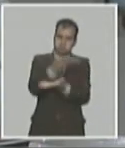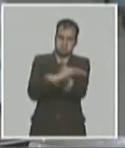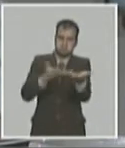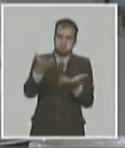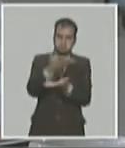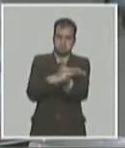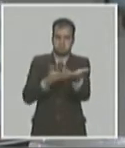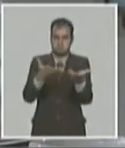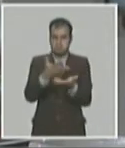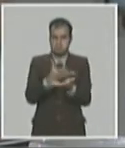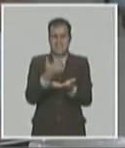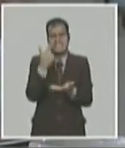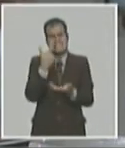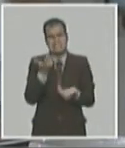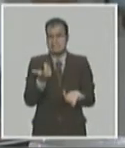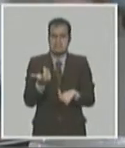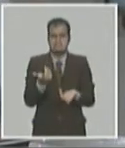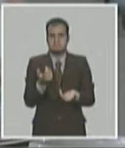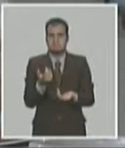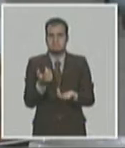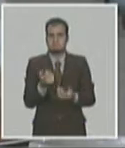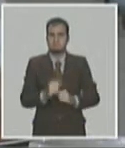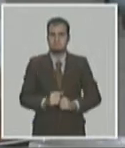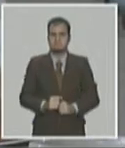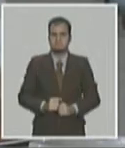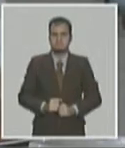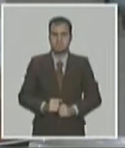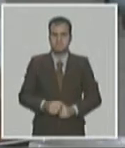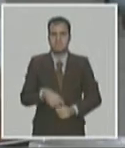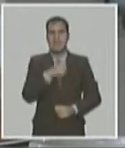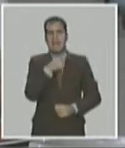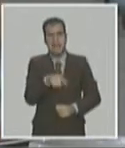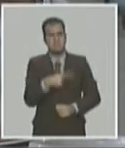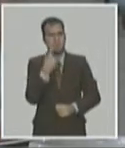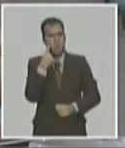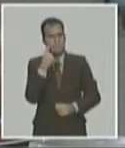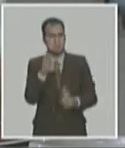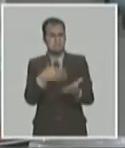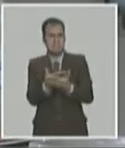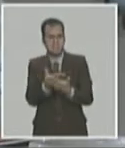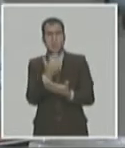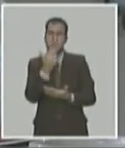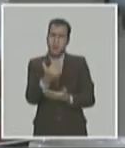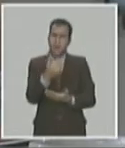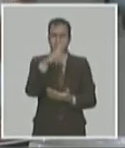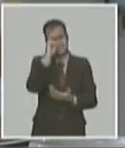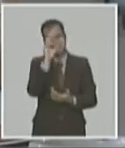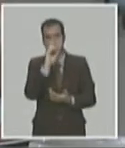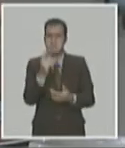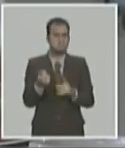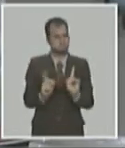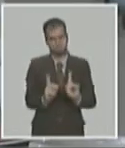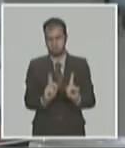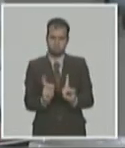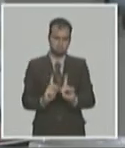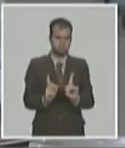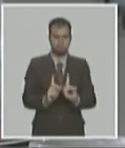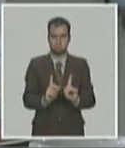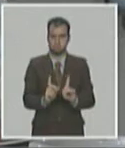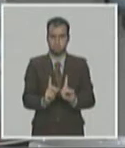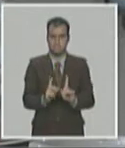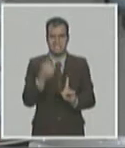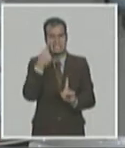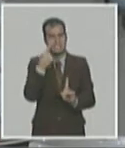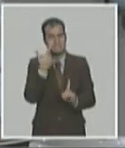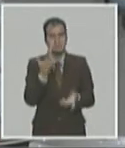con el espíritu de poder decir si es bueno o lo que se planteaba, o ratificar la satisfacción que sentían con la